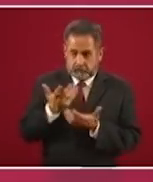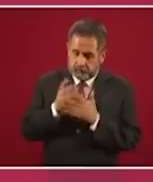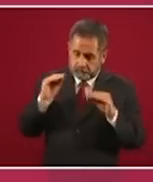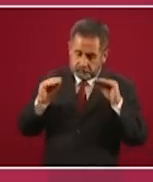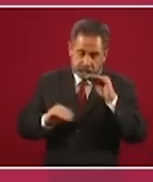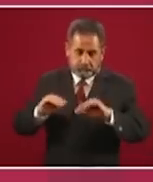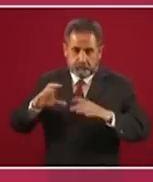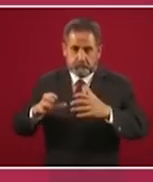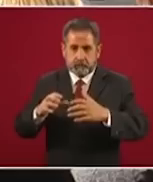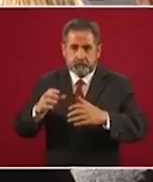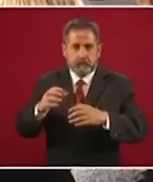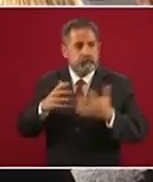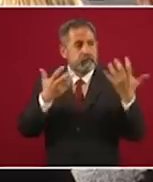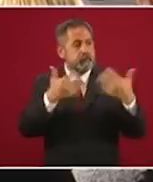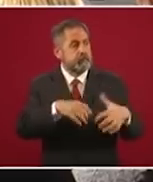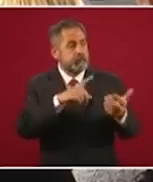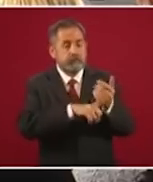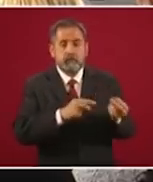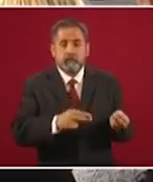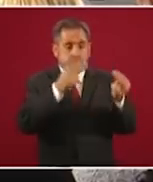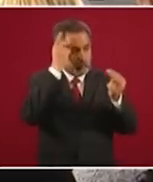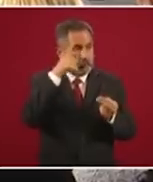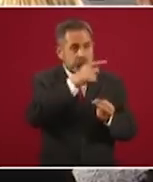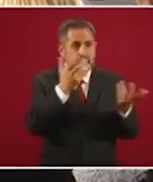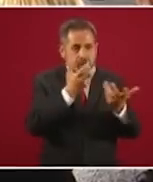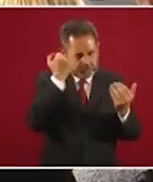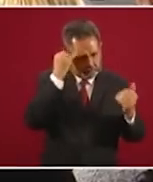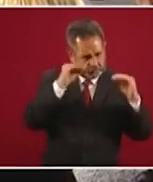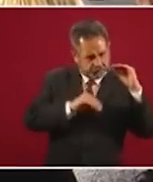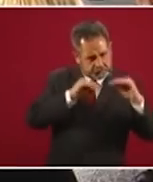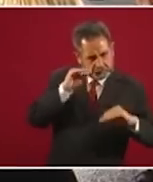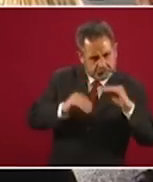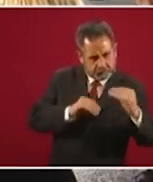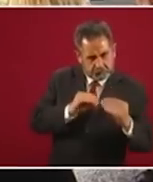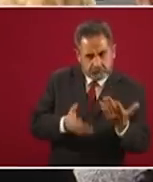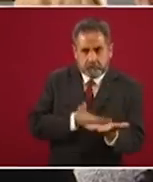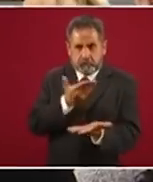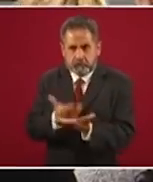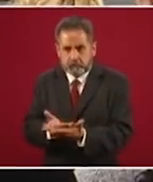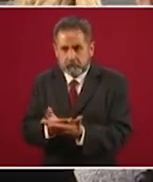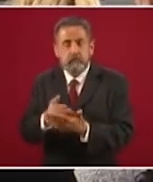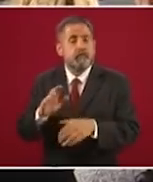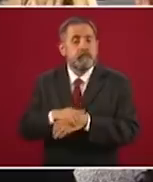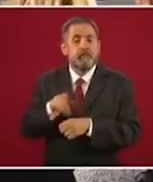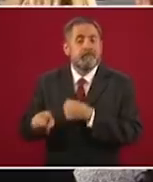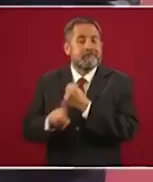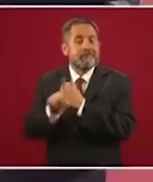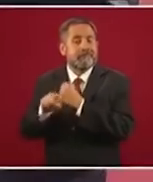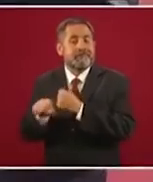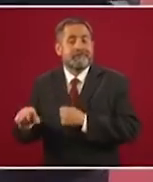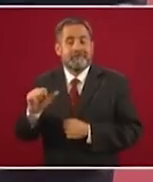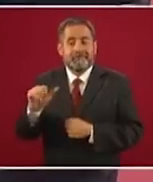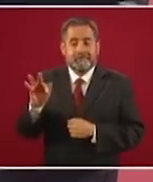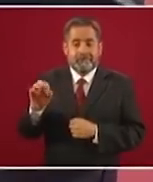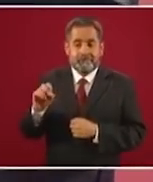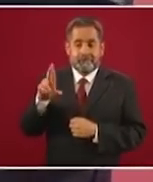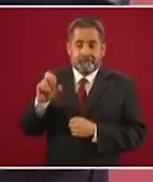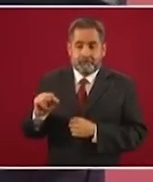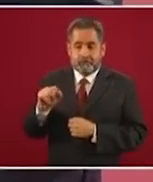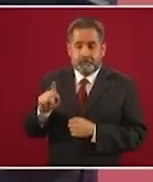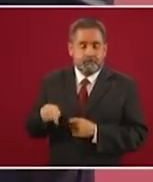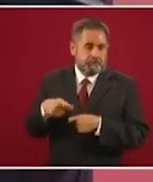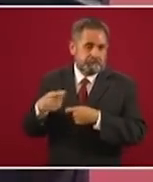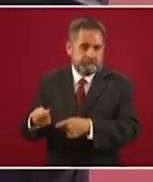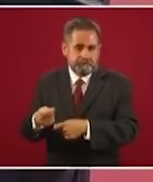elaborando el sector empresarial para resolver este problema de mediano